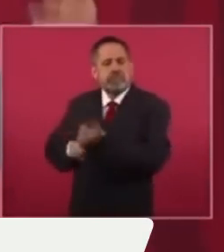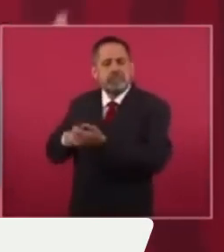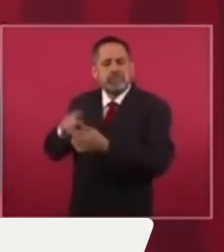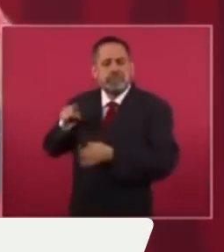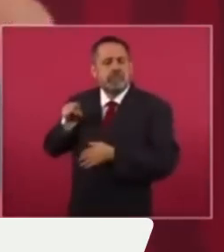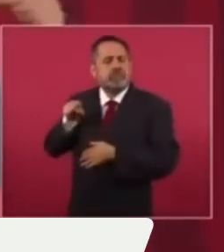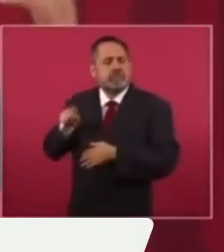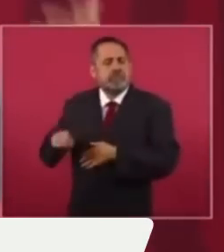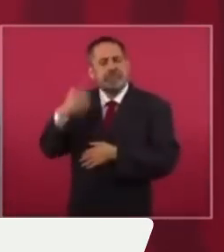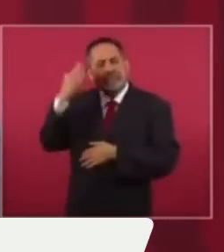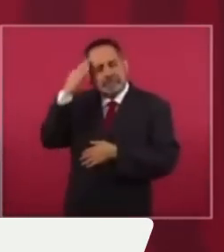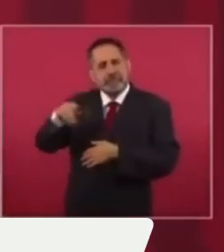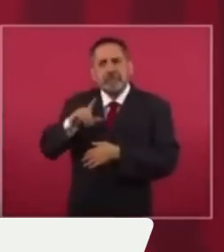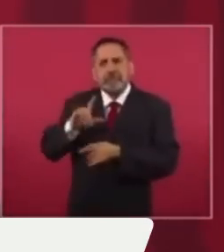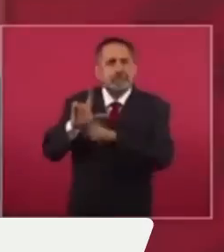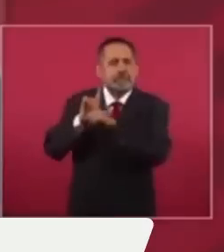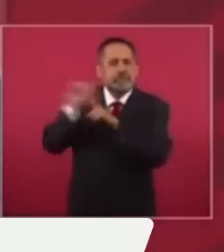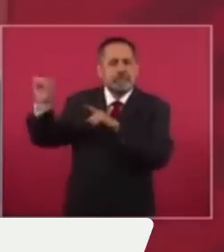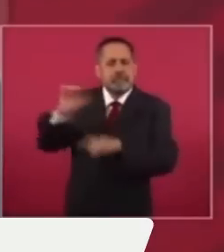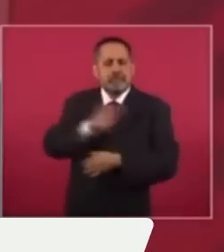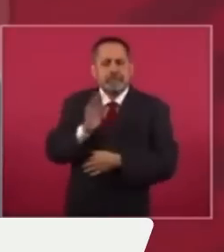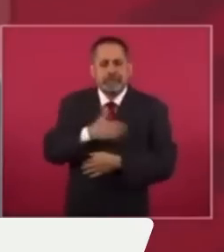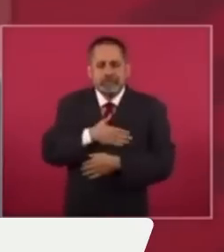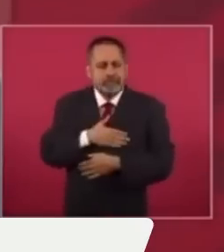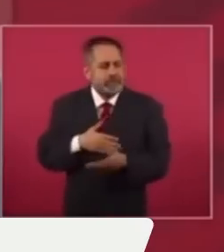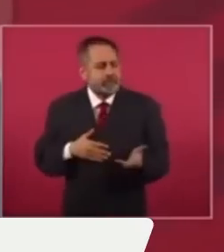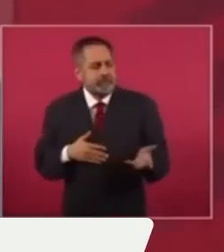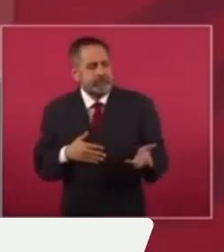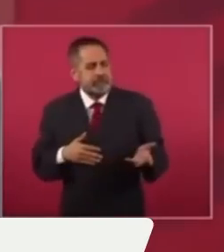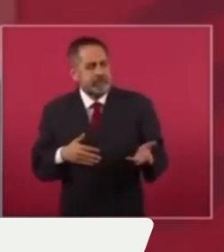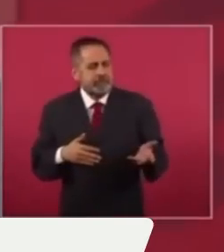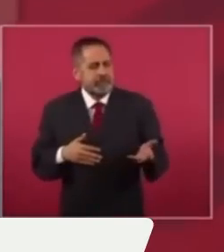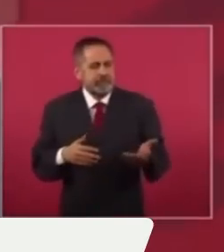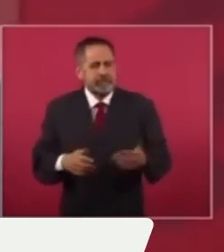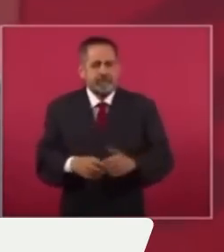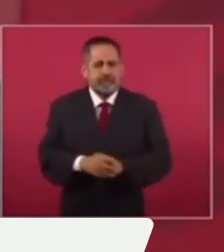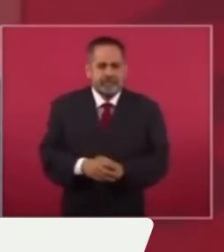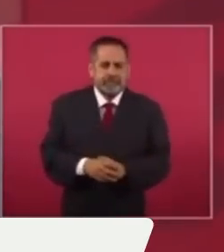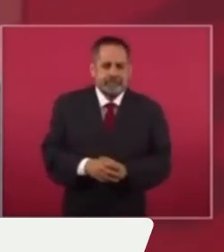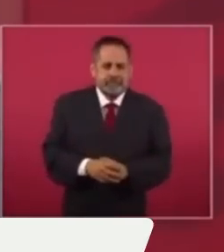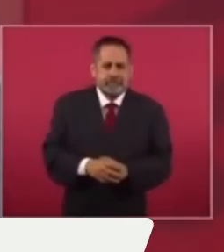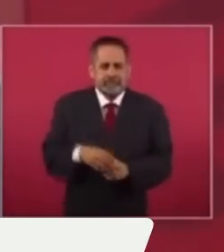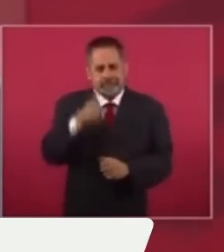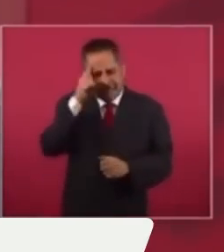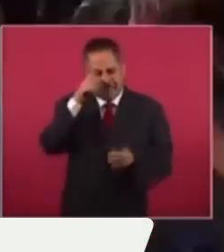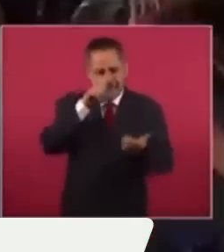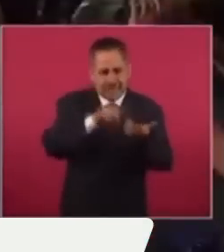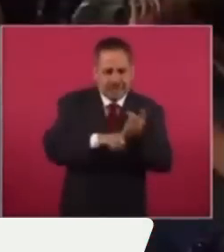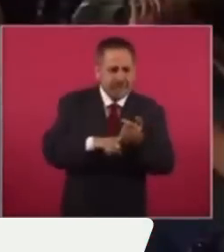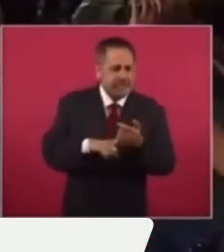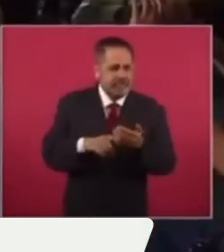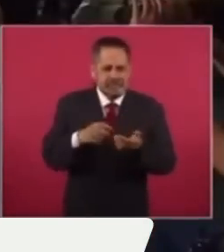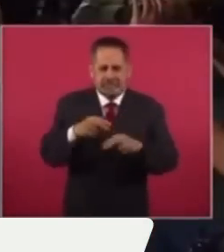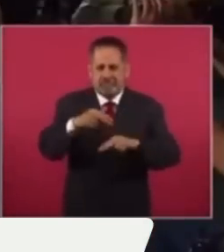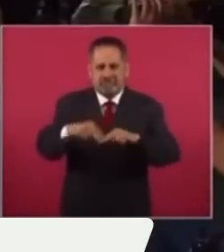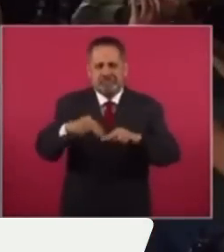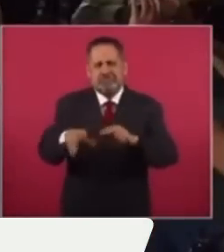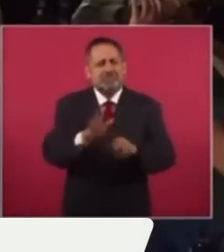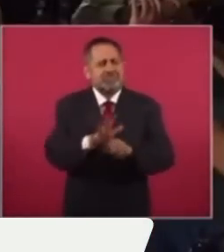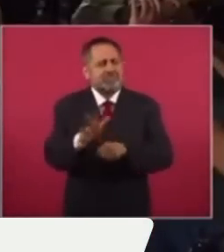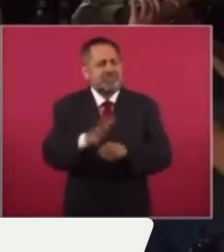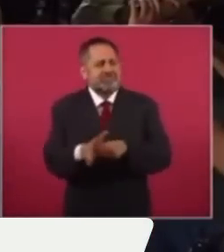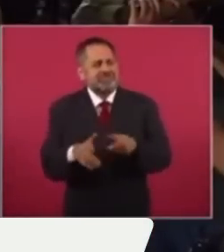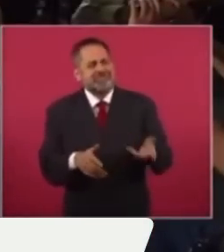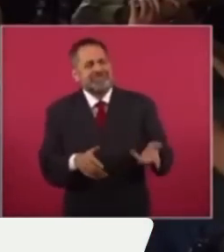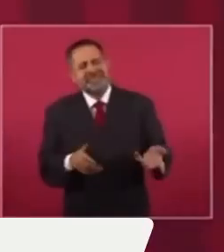sabían que se iba a ir a españa yo creo que ya tenía sus boletos entonces